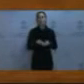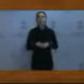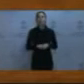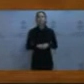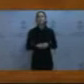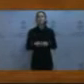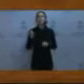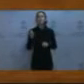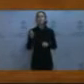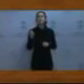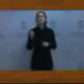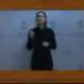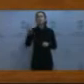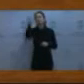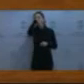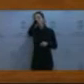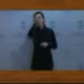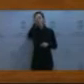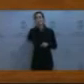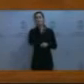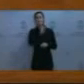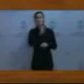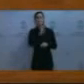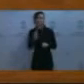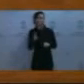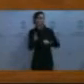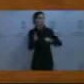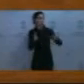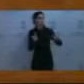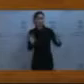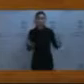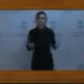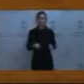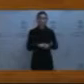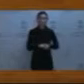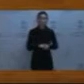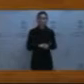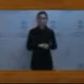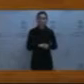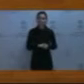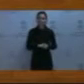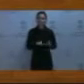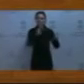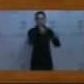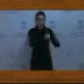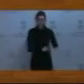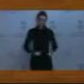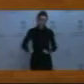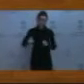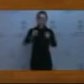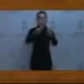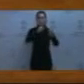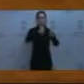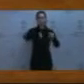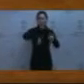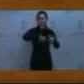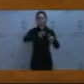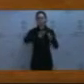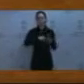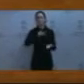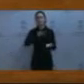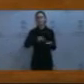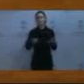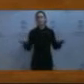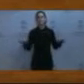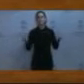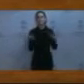la postura del Partido Popular de Asturias, del Grupo Parlamentario Popular. Defendemos, como ya se ha dicho aquí, un plan de